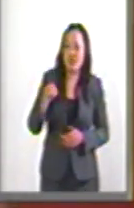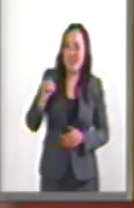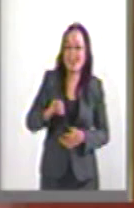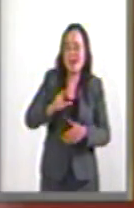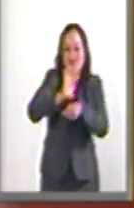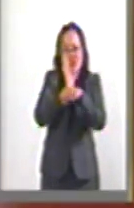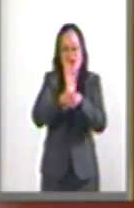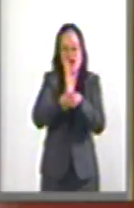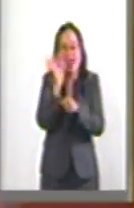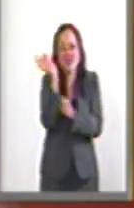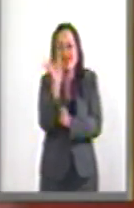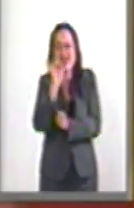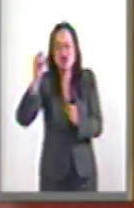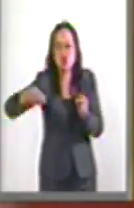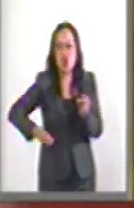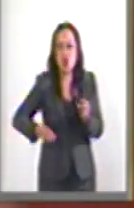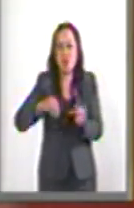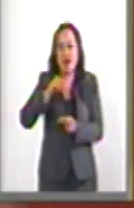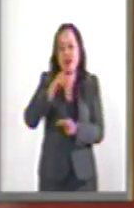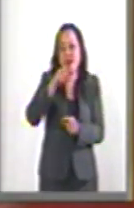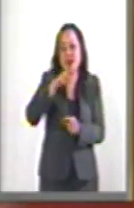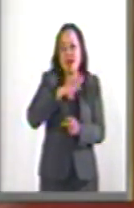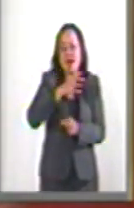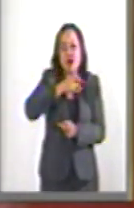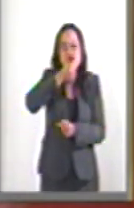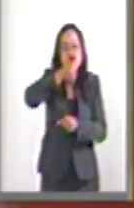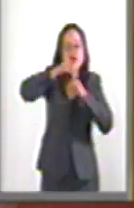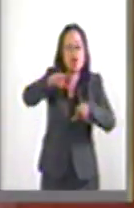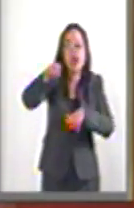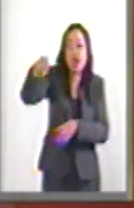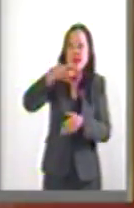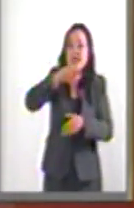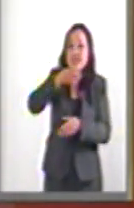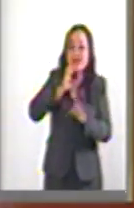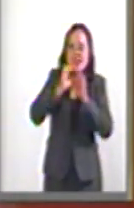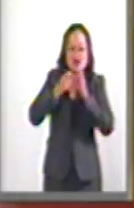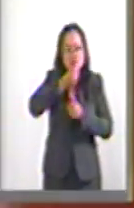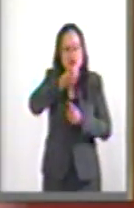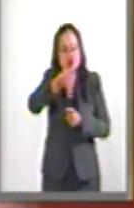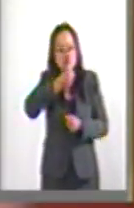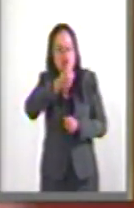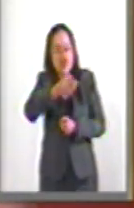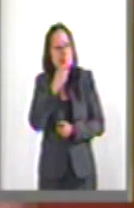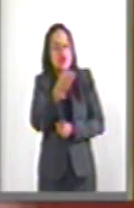Culpable, declaró en una entrevista que sufría frecuentemente de